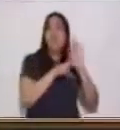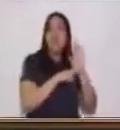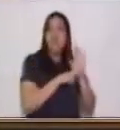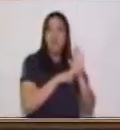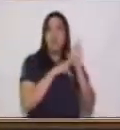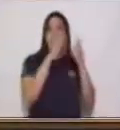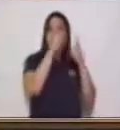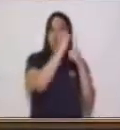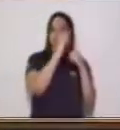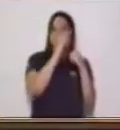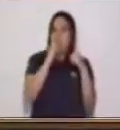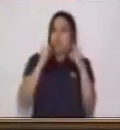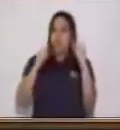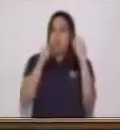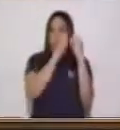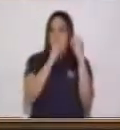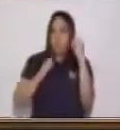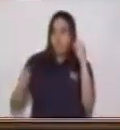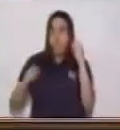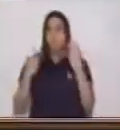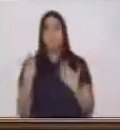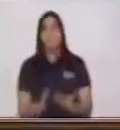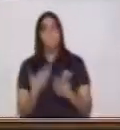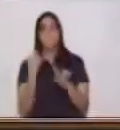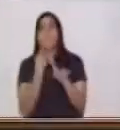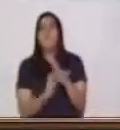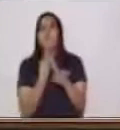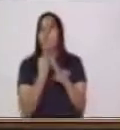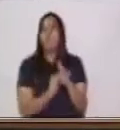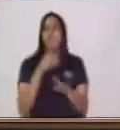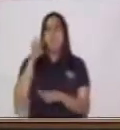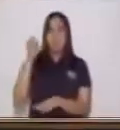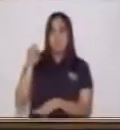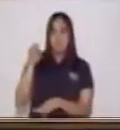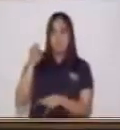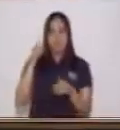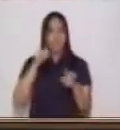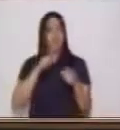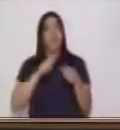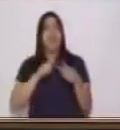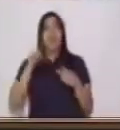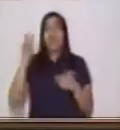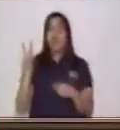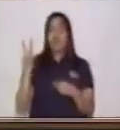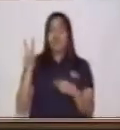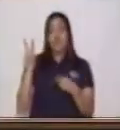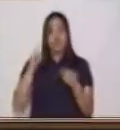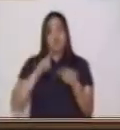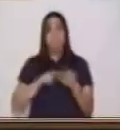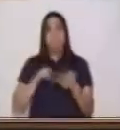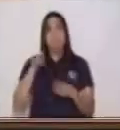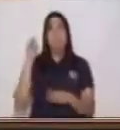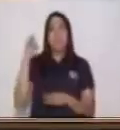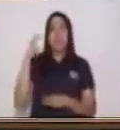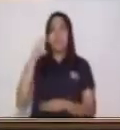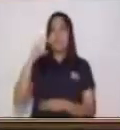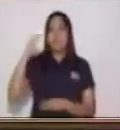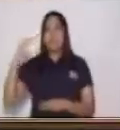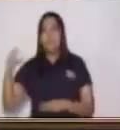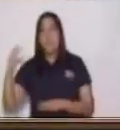ortografía. Vamos a hablar sobre el uso de la B, de la V, de la doble C y de la